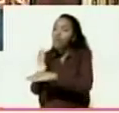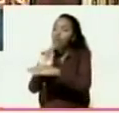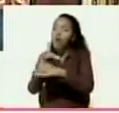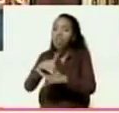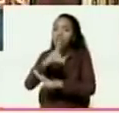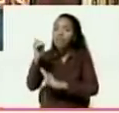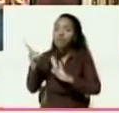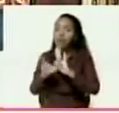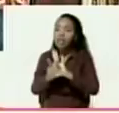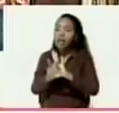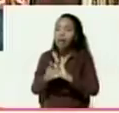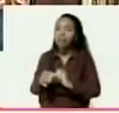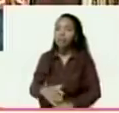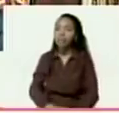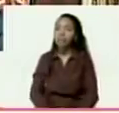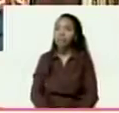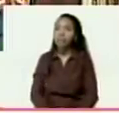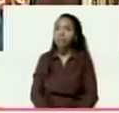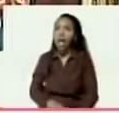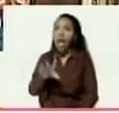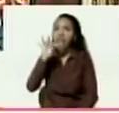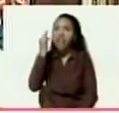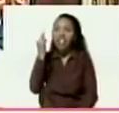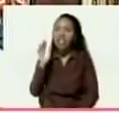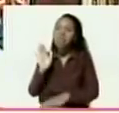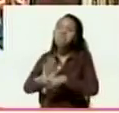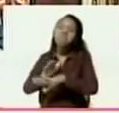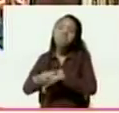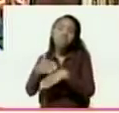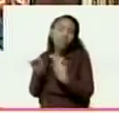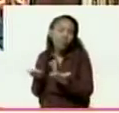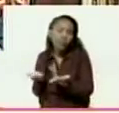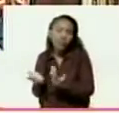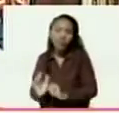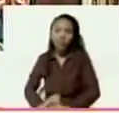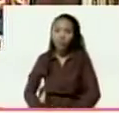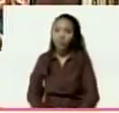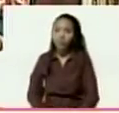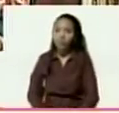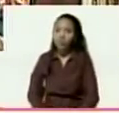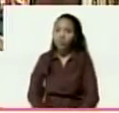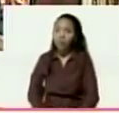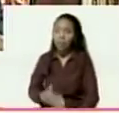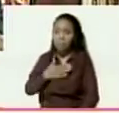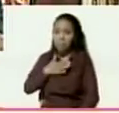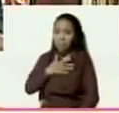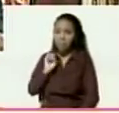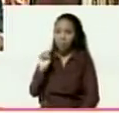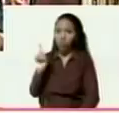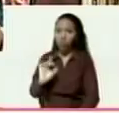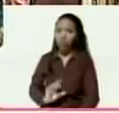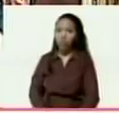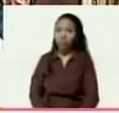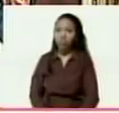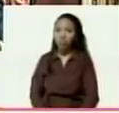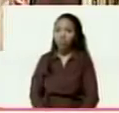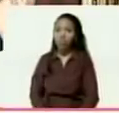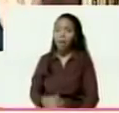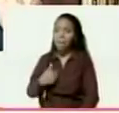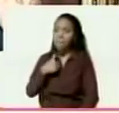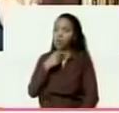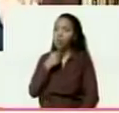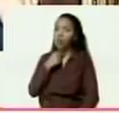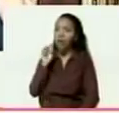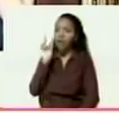diplomática en Francia. ¿Qué pasaría? Es mi pregunta. Me gustaría